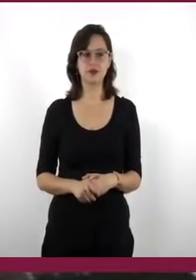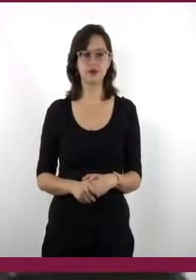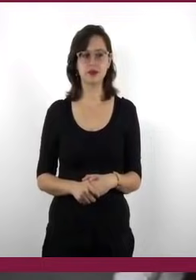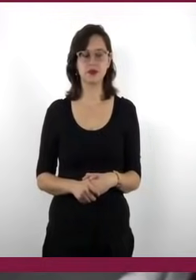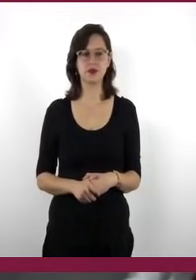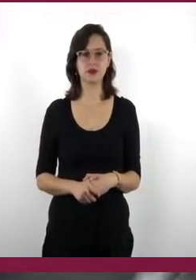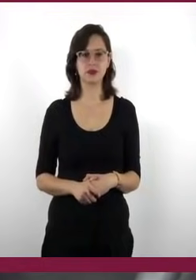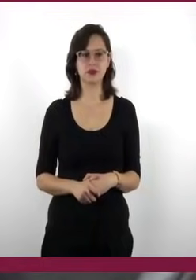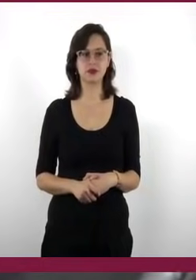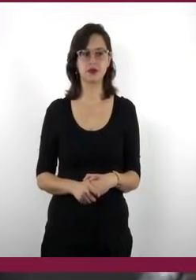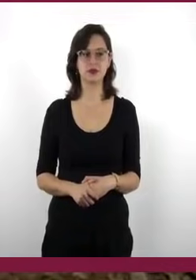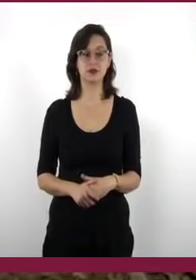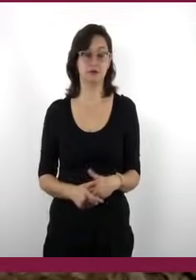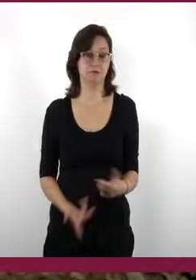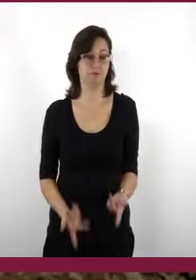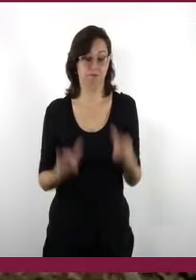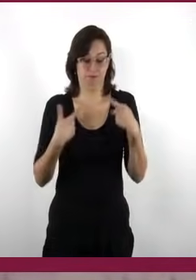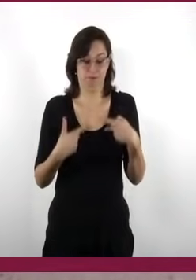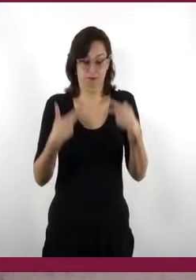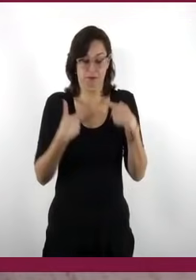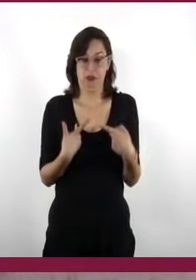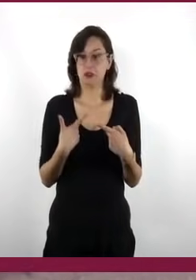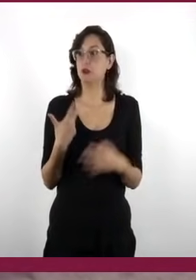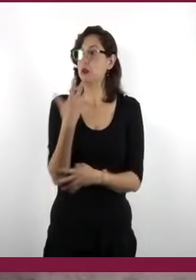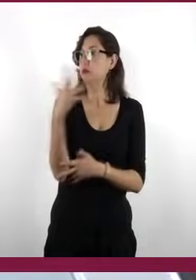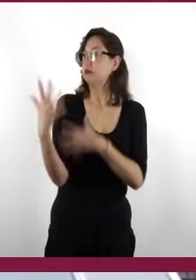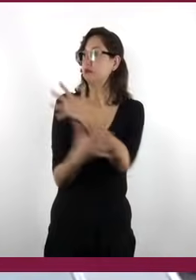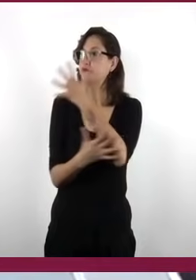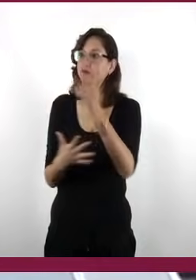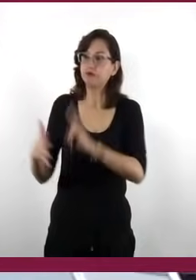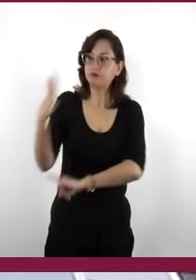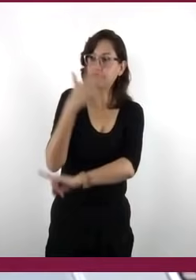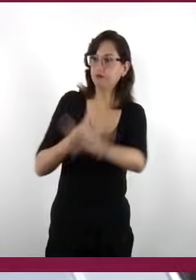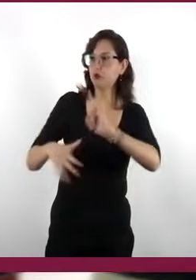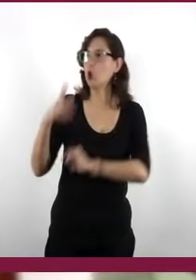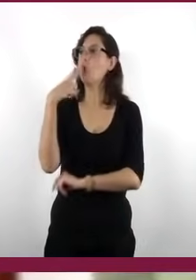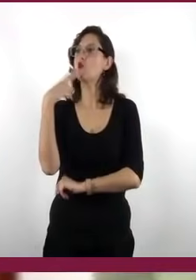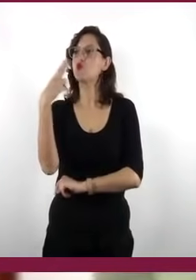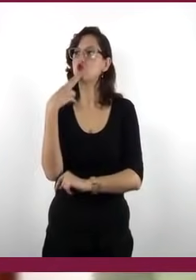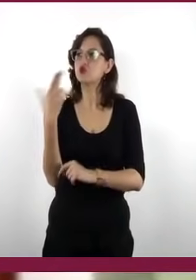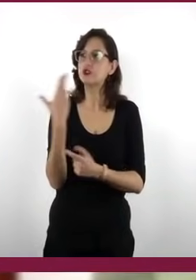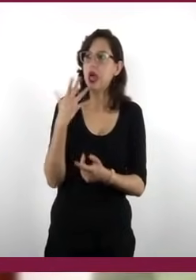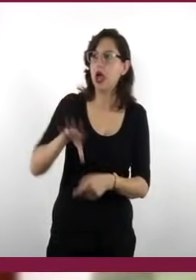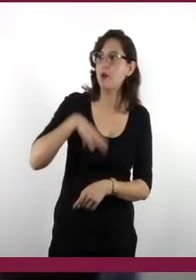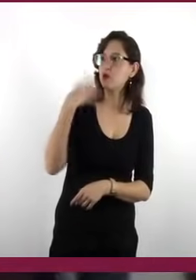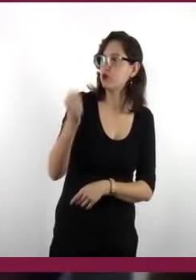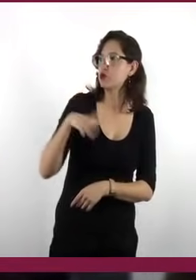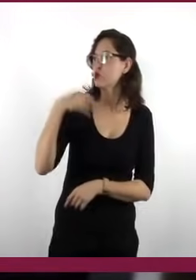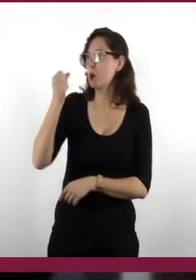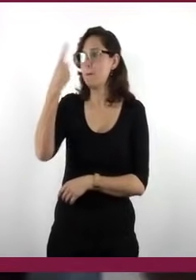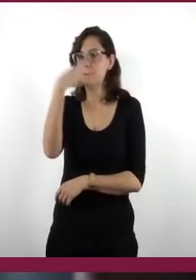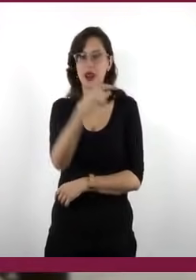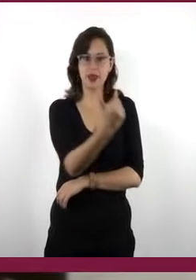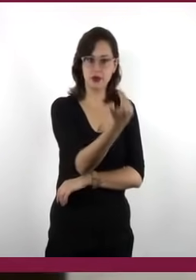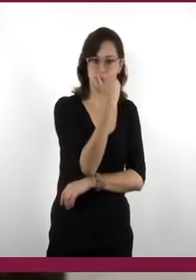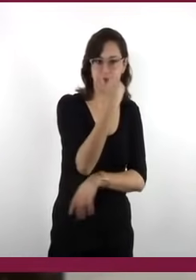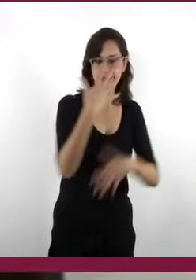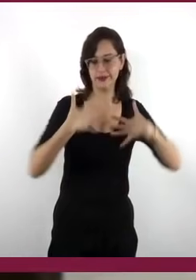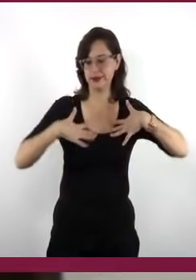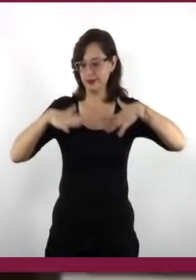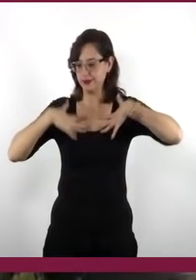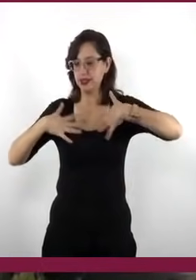La población aprovecha y transforma los recursos naturales para cubrir necesidades de alimento, vestido,